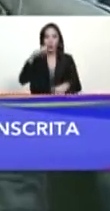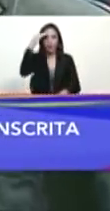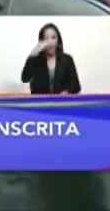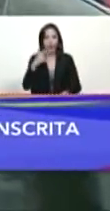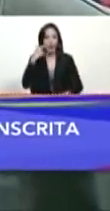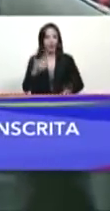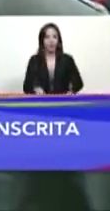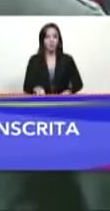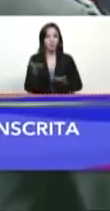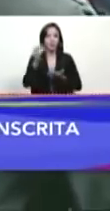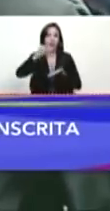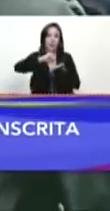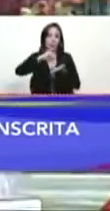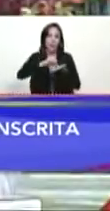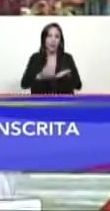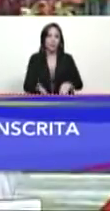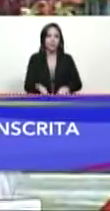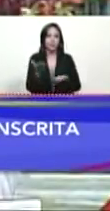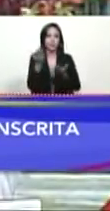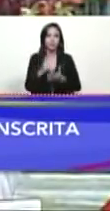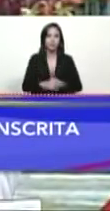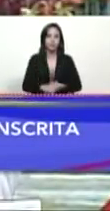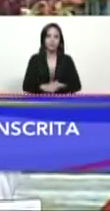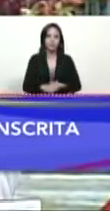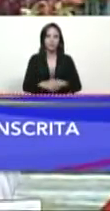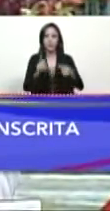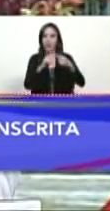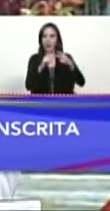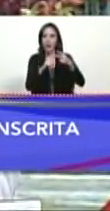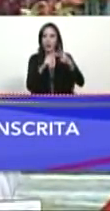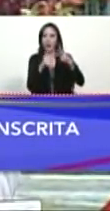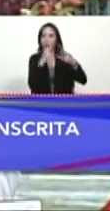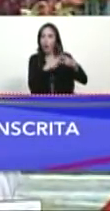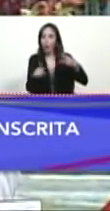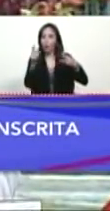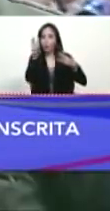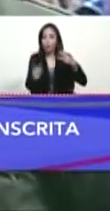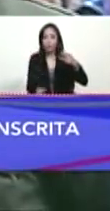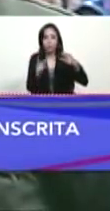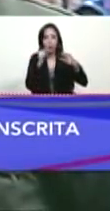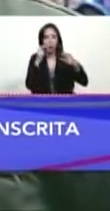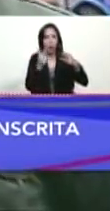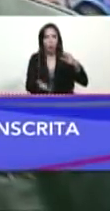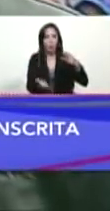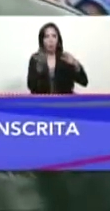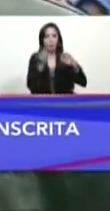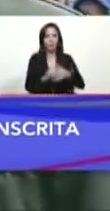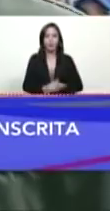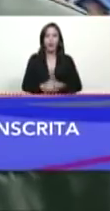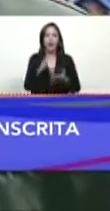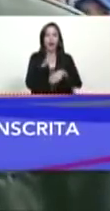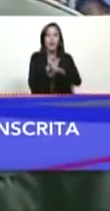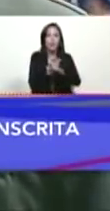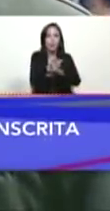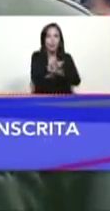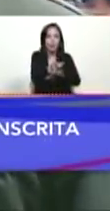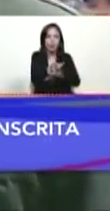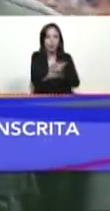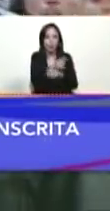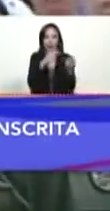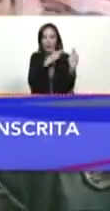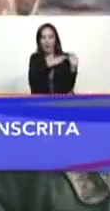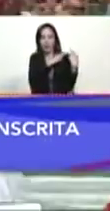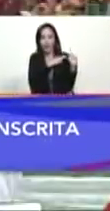Capital. Al general de división Pablo Pérez Mediomundo, autoridad única de Fuerte Tiuna.